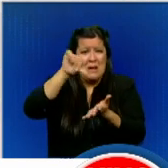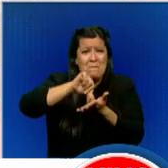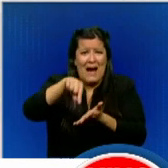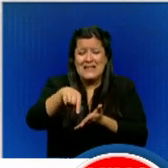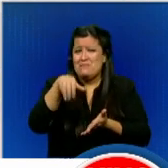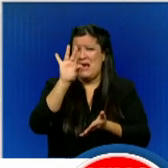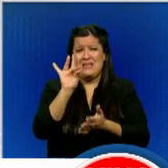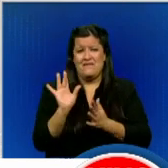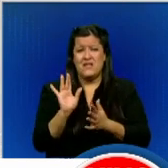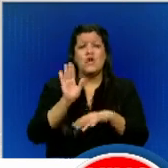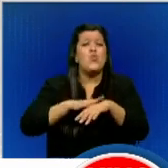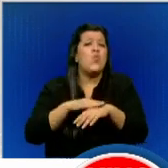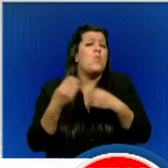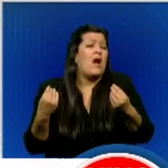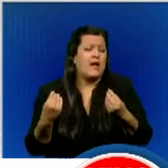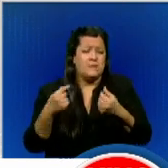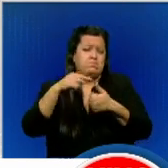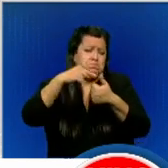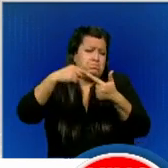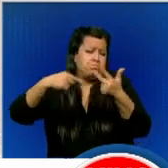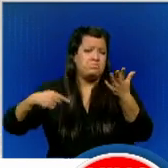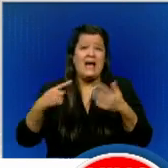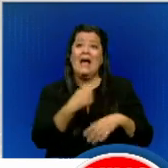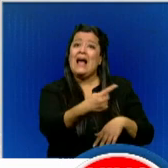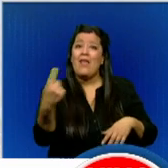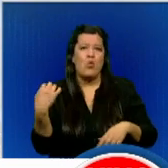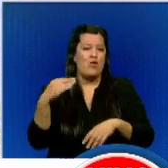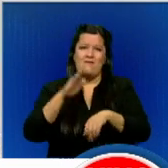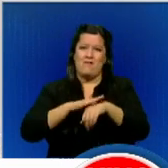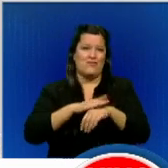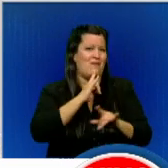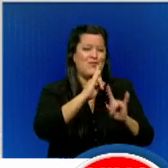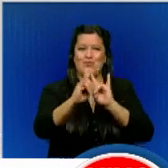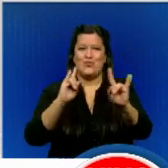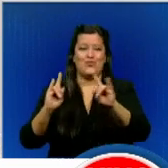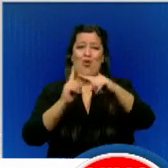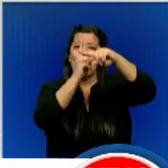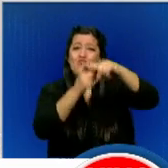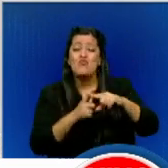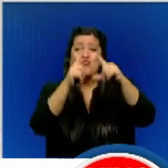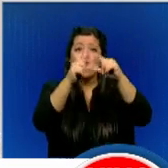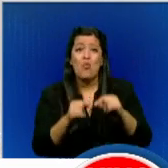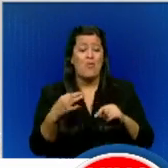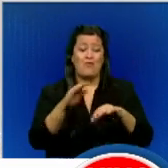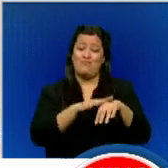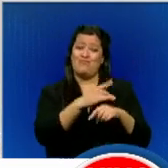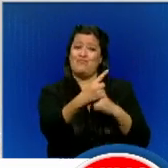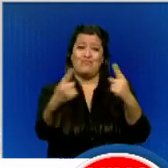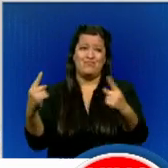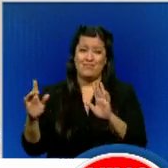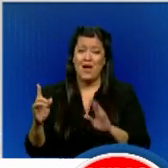producto de varias circunstancias cada uno nos tenemos que hacer cargo de los números que voy a decir pero